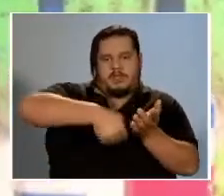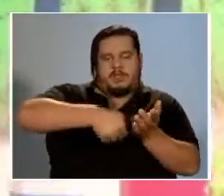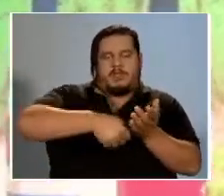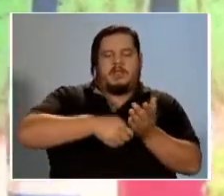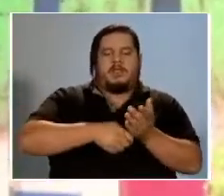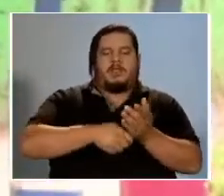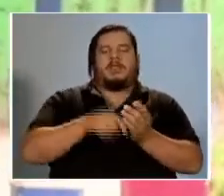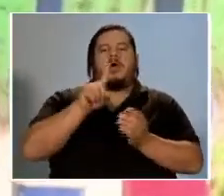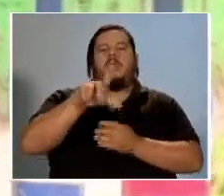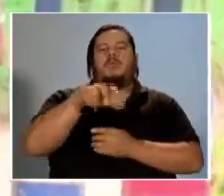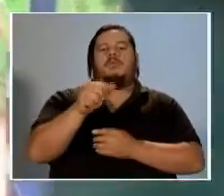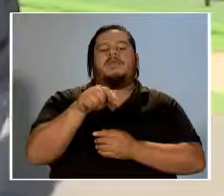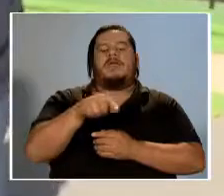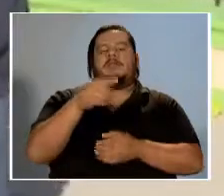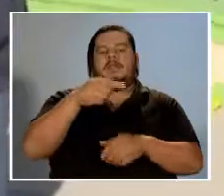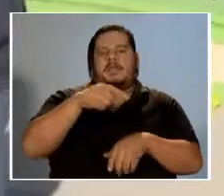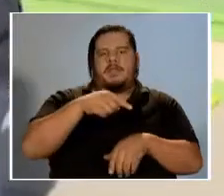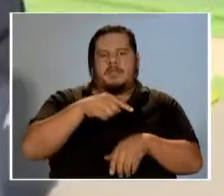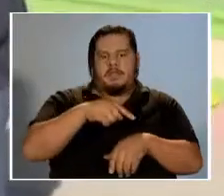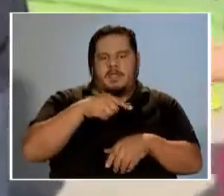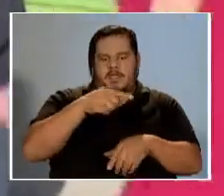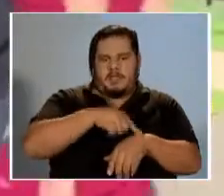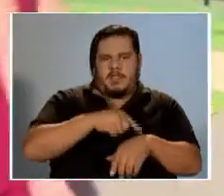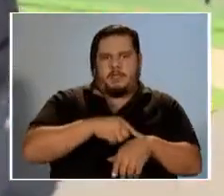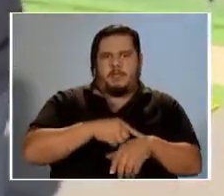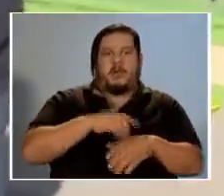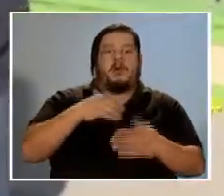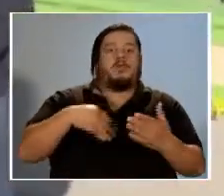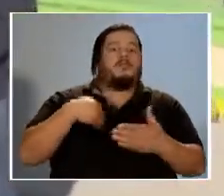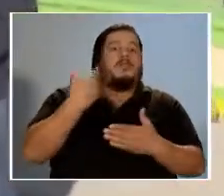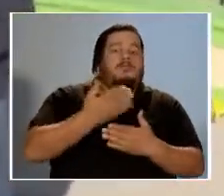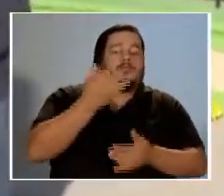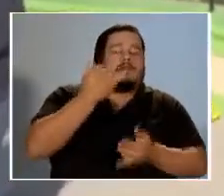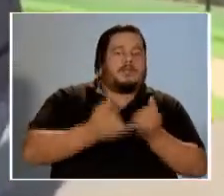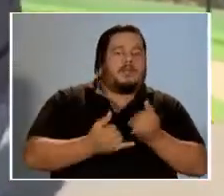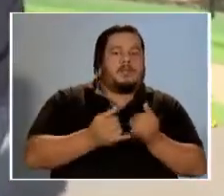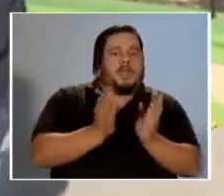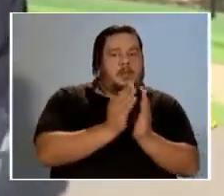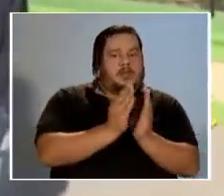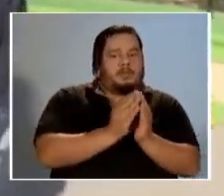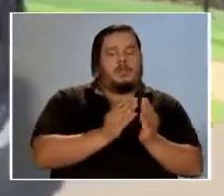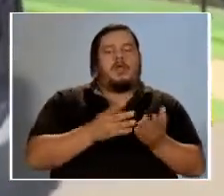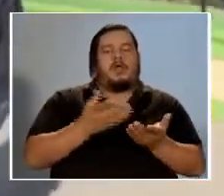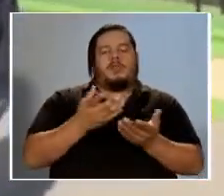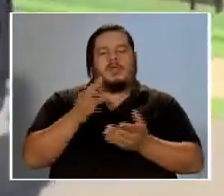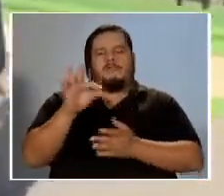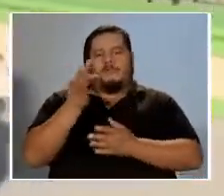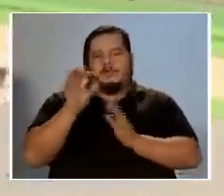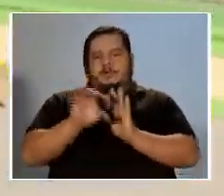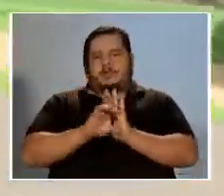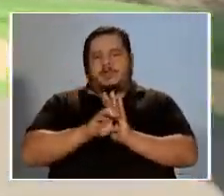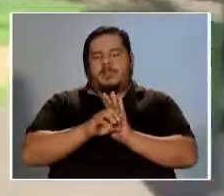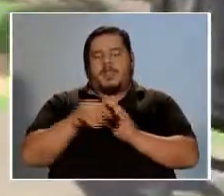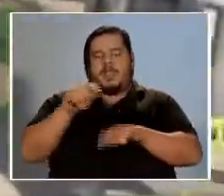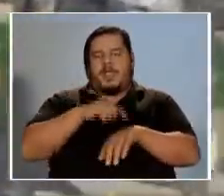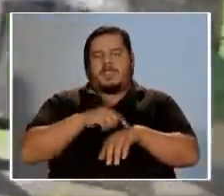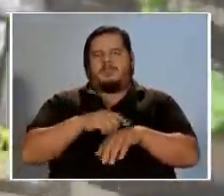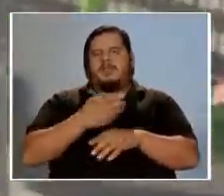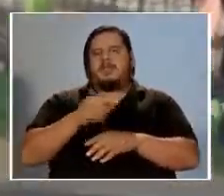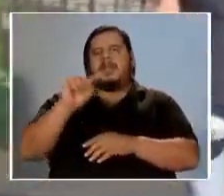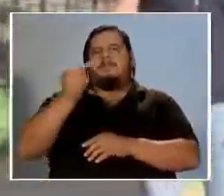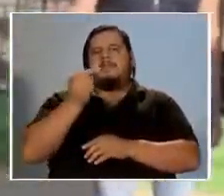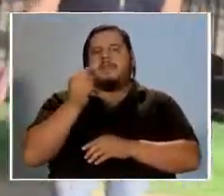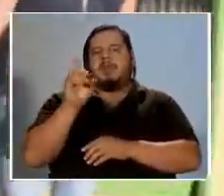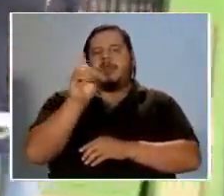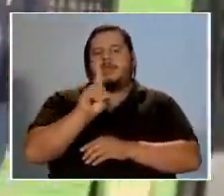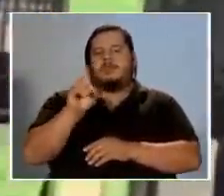ese tiempo luego de concluido el escrutinio de los primeros comicios. Por disposición constitucional, el plazo vigente es el primer domingo